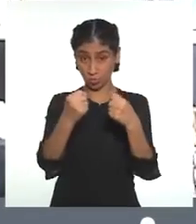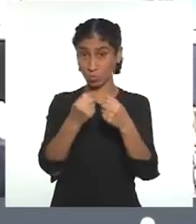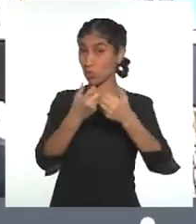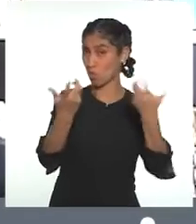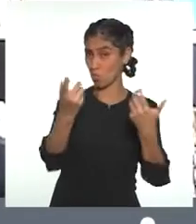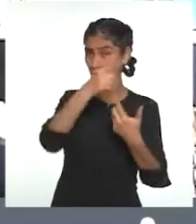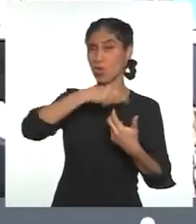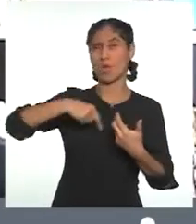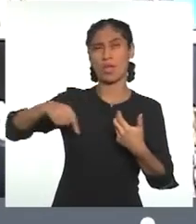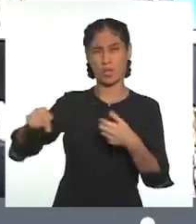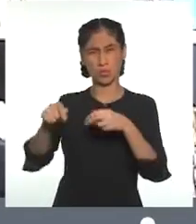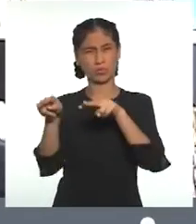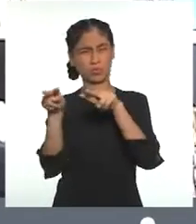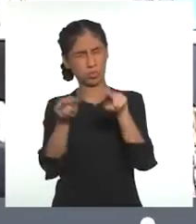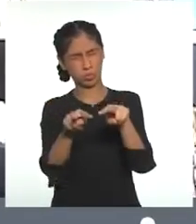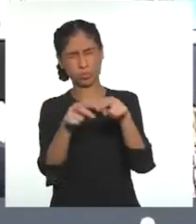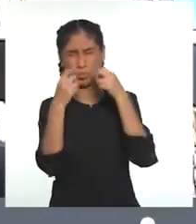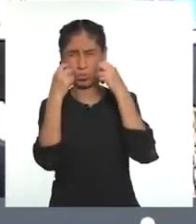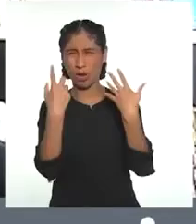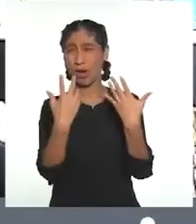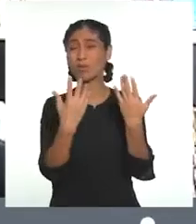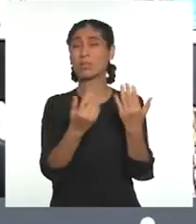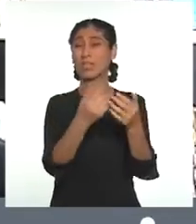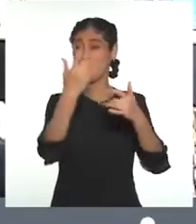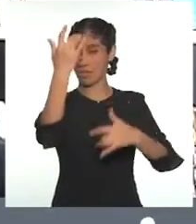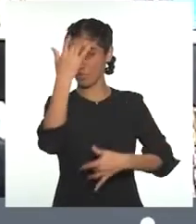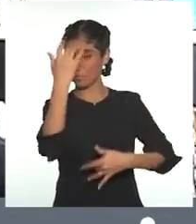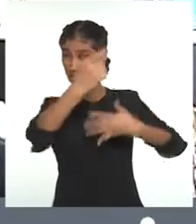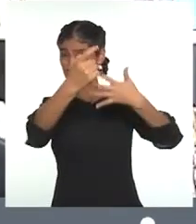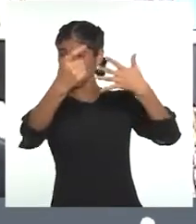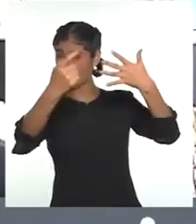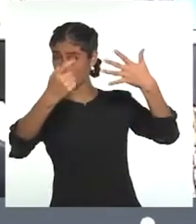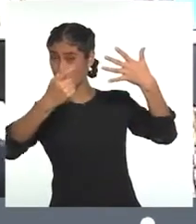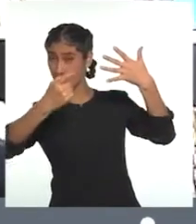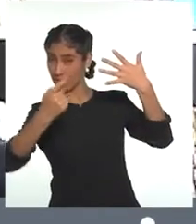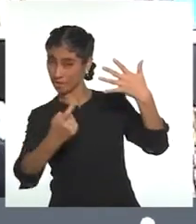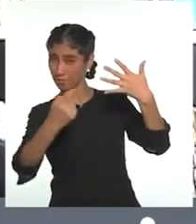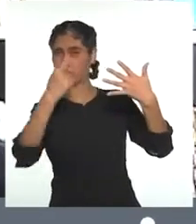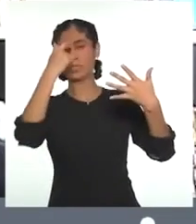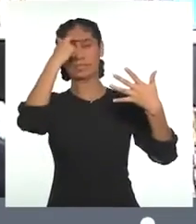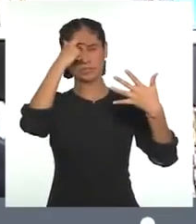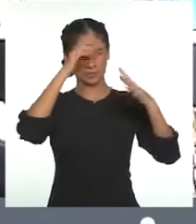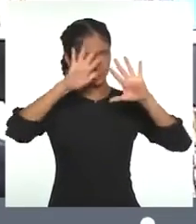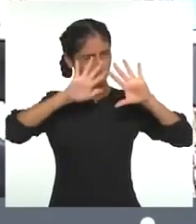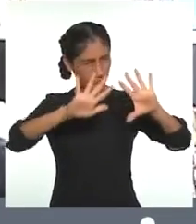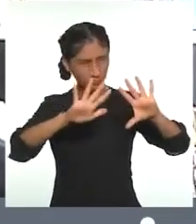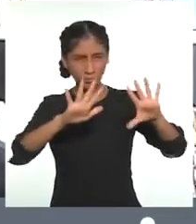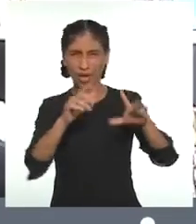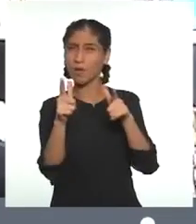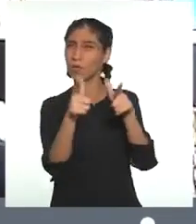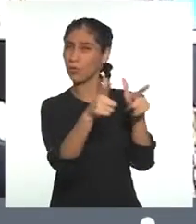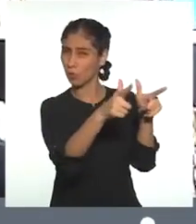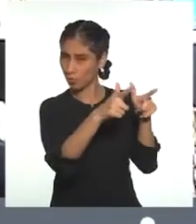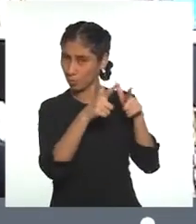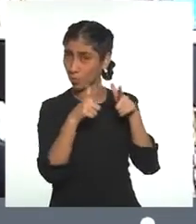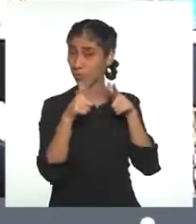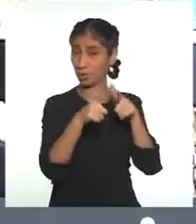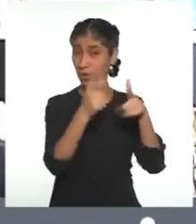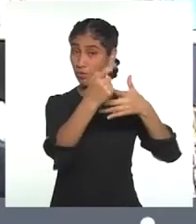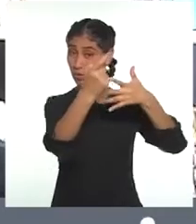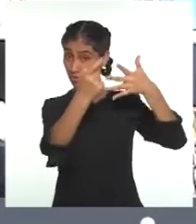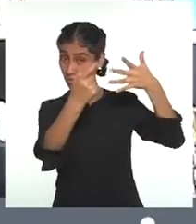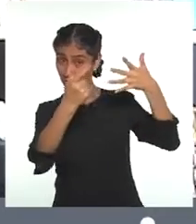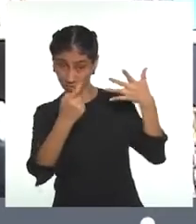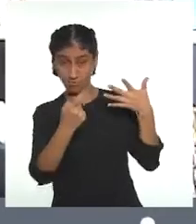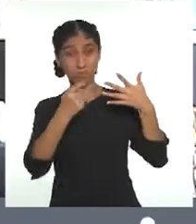siglo XX ha afrontado diversas epidemias y las ha enfrentado a pesar de los limitados recursos y de una